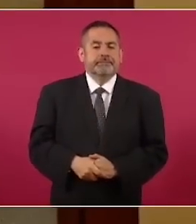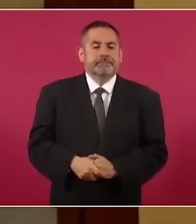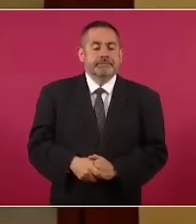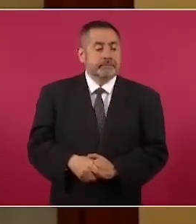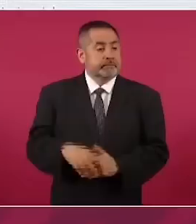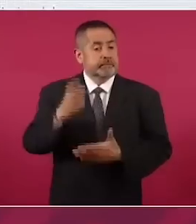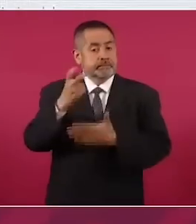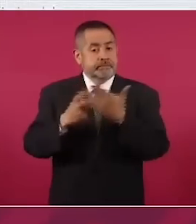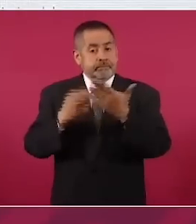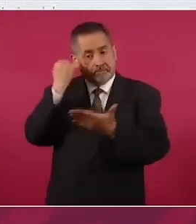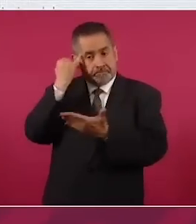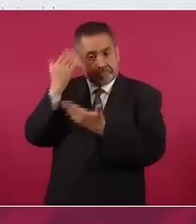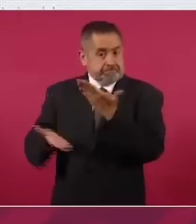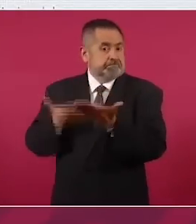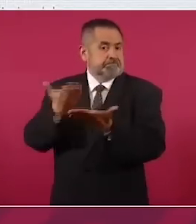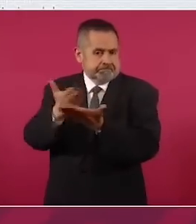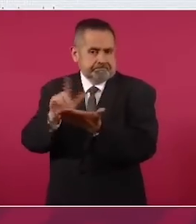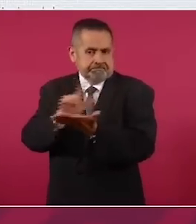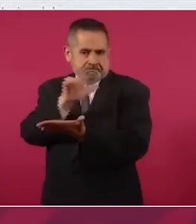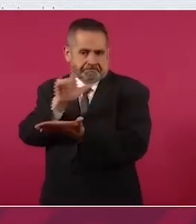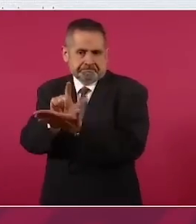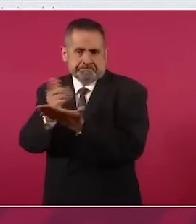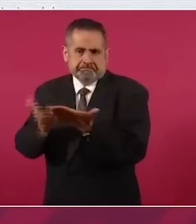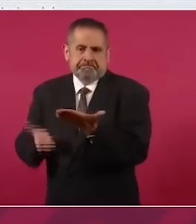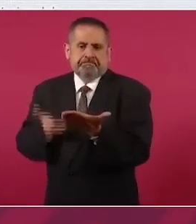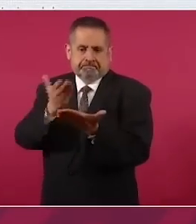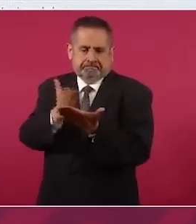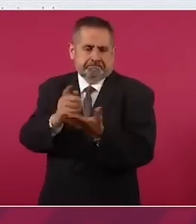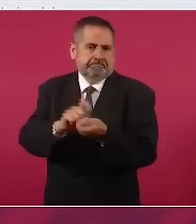Eso es lo que propone nuestra iniciativa en todo.